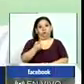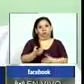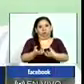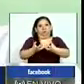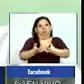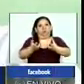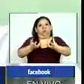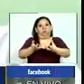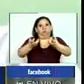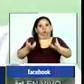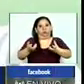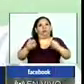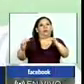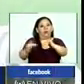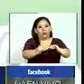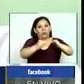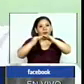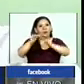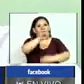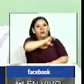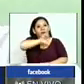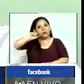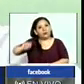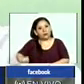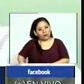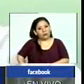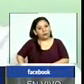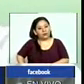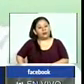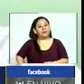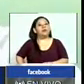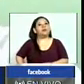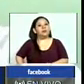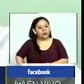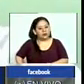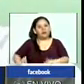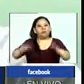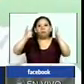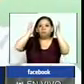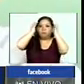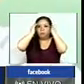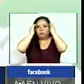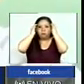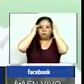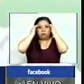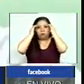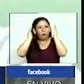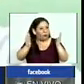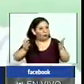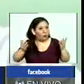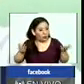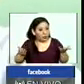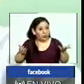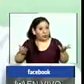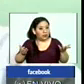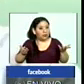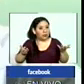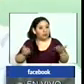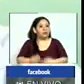de casos a nivel nacional y esto es preocupante porque lógicamente se